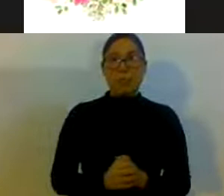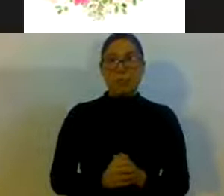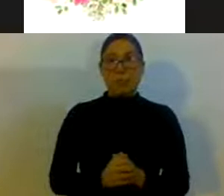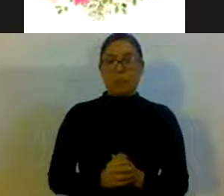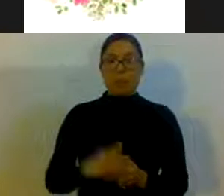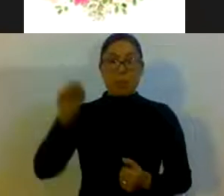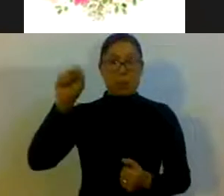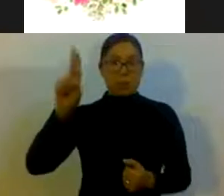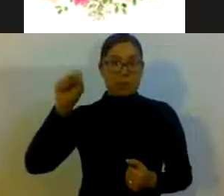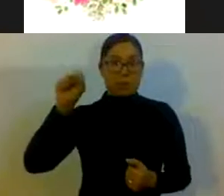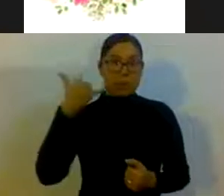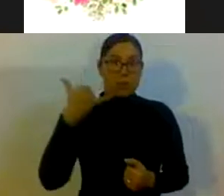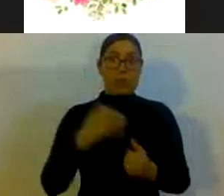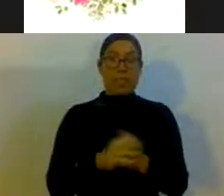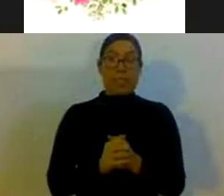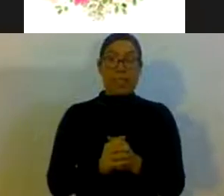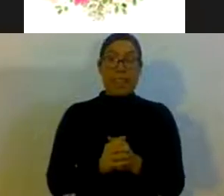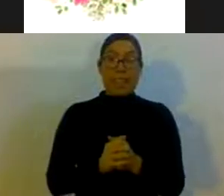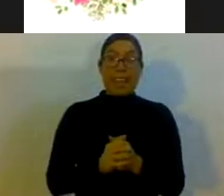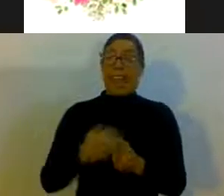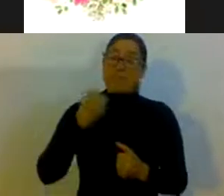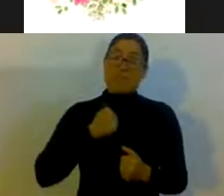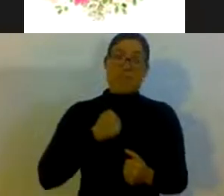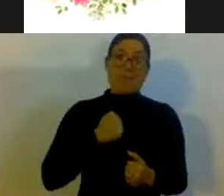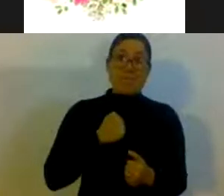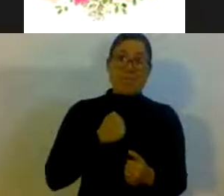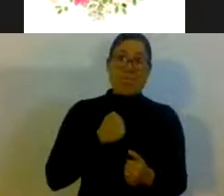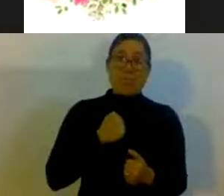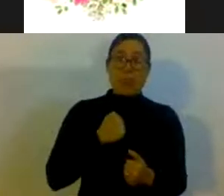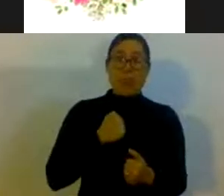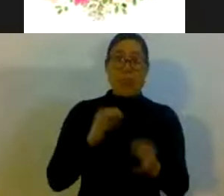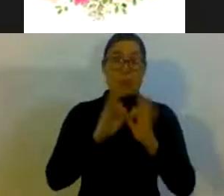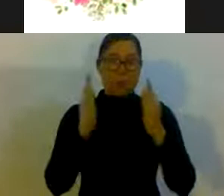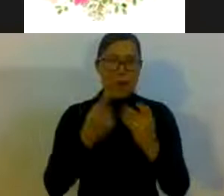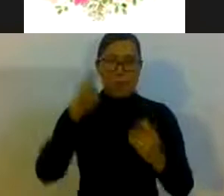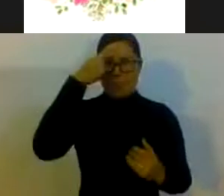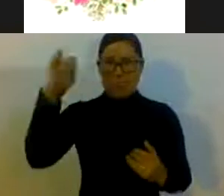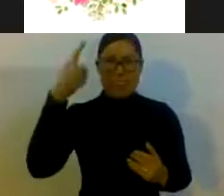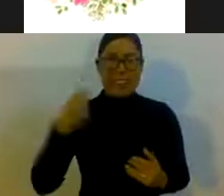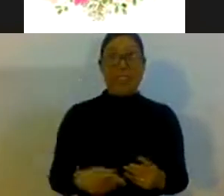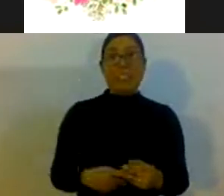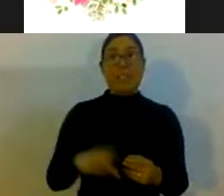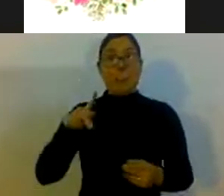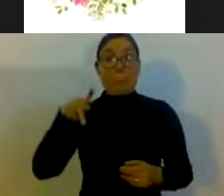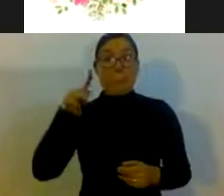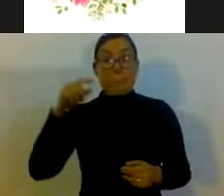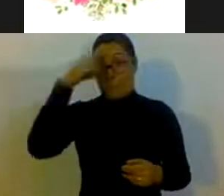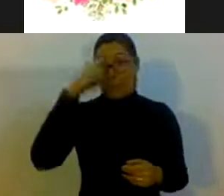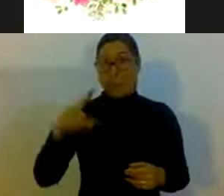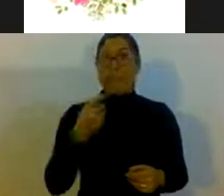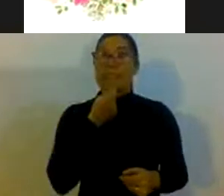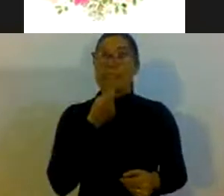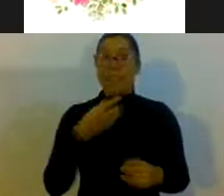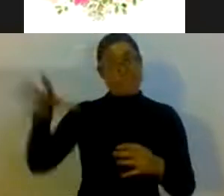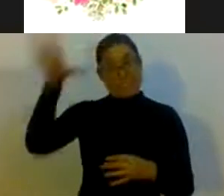nos comparte que le pareció una manera muy fácil de dar ese consejo a los niños, muy comprensible. De Alejandra nos pone